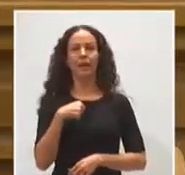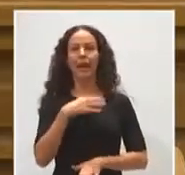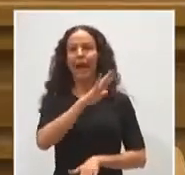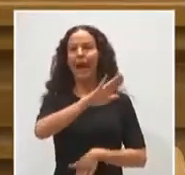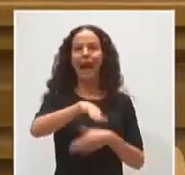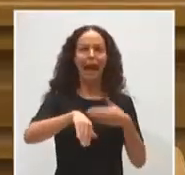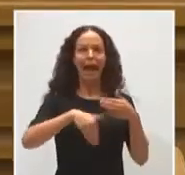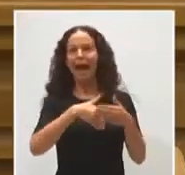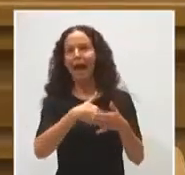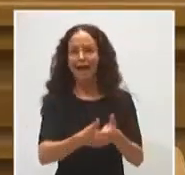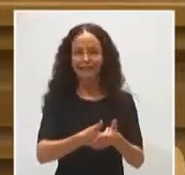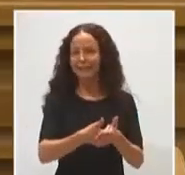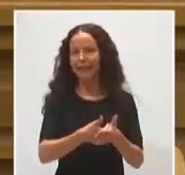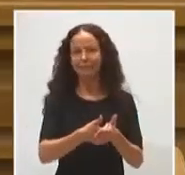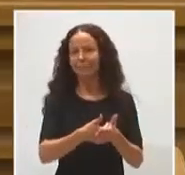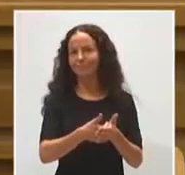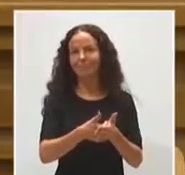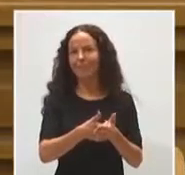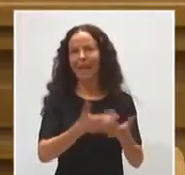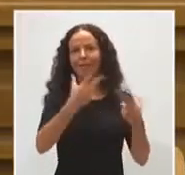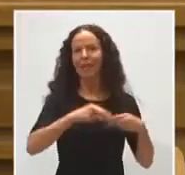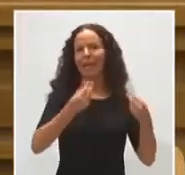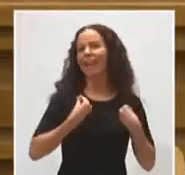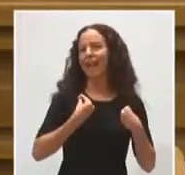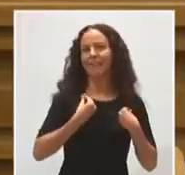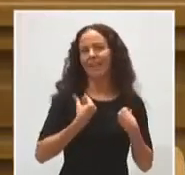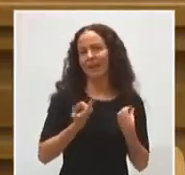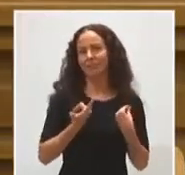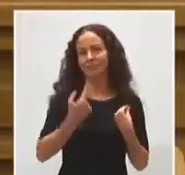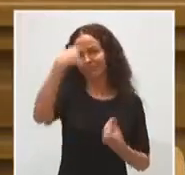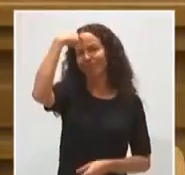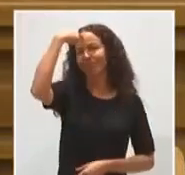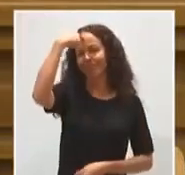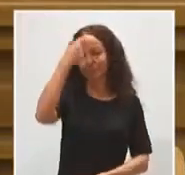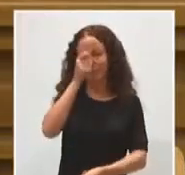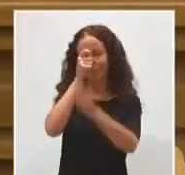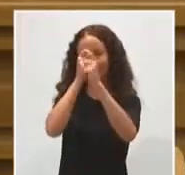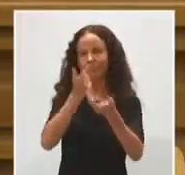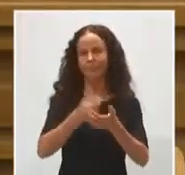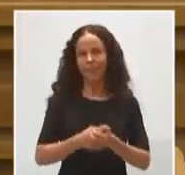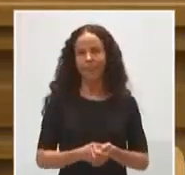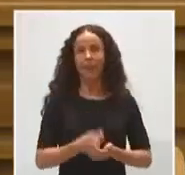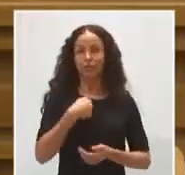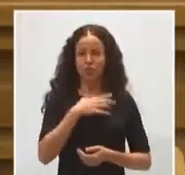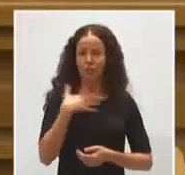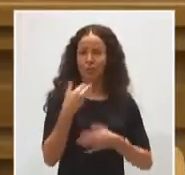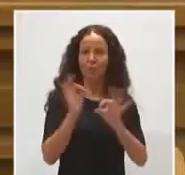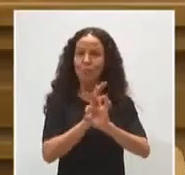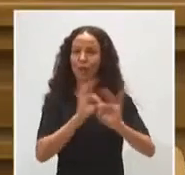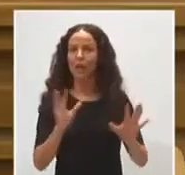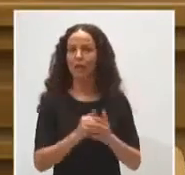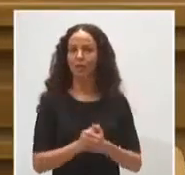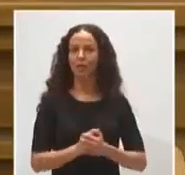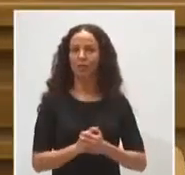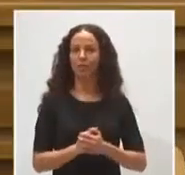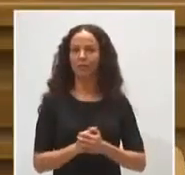nuestro de nuestros días no la política sino en la vida por tanto si quiero dejarles muy claro que de